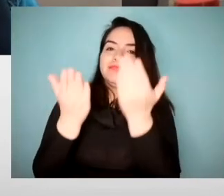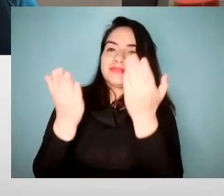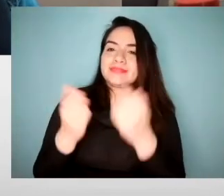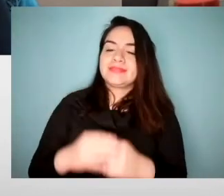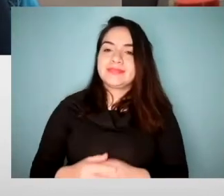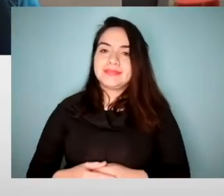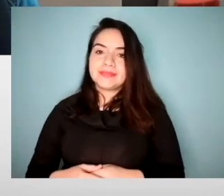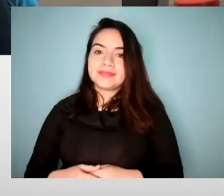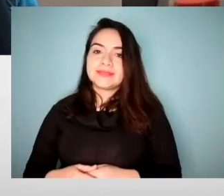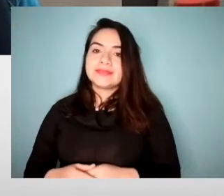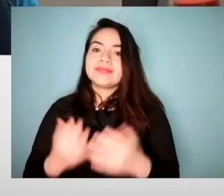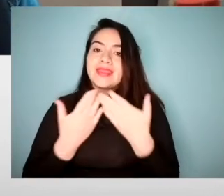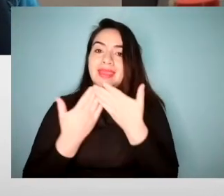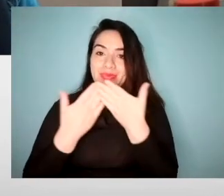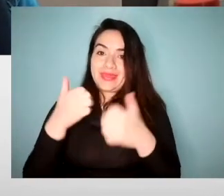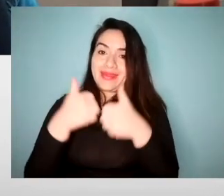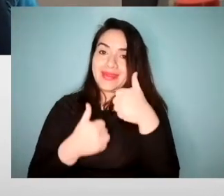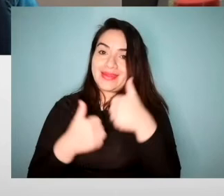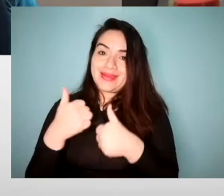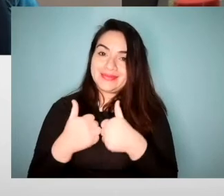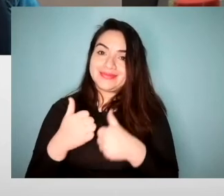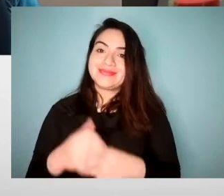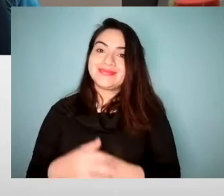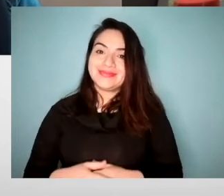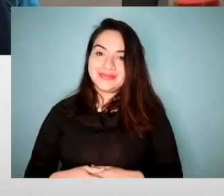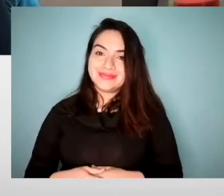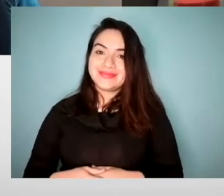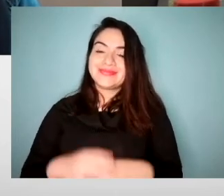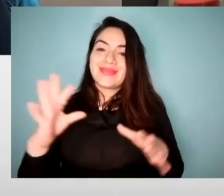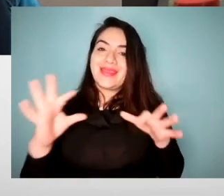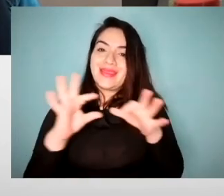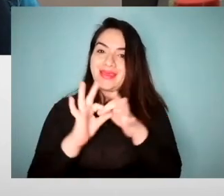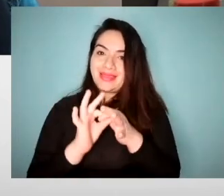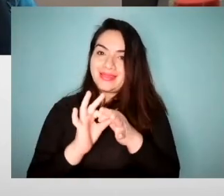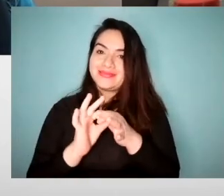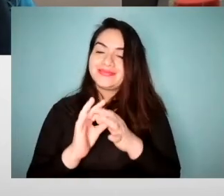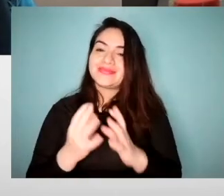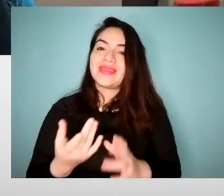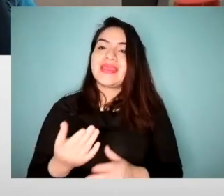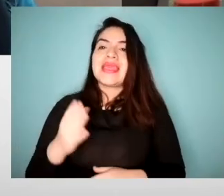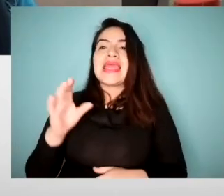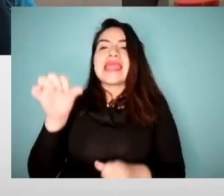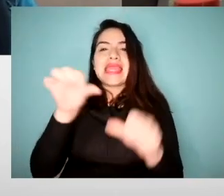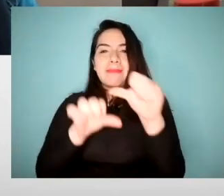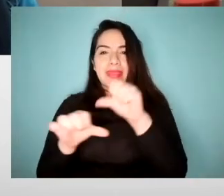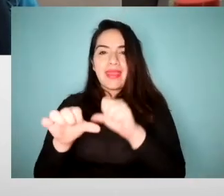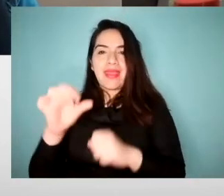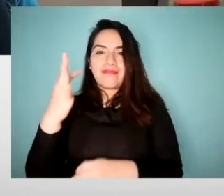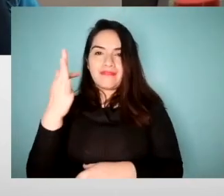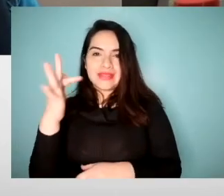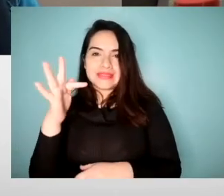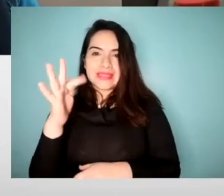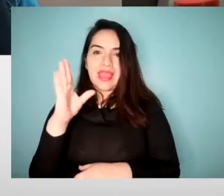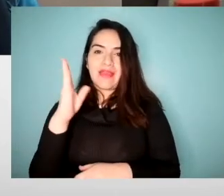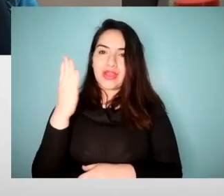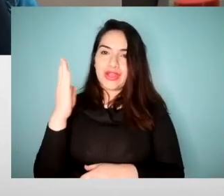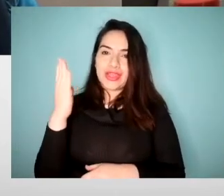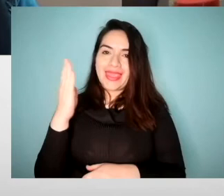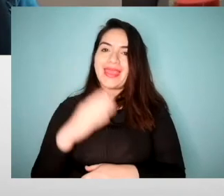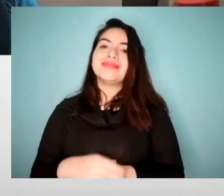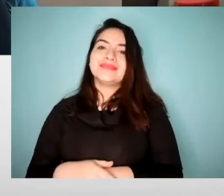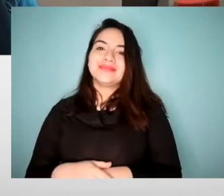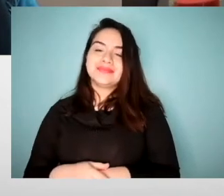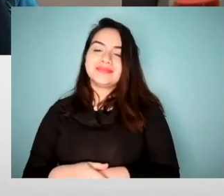fondo estudien una carrera ligada ya sea a la química, a la física, a la biología. Y por supuesto